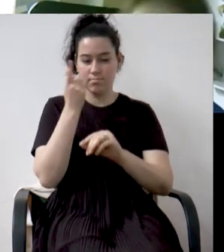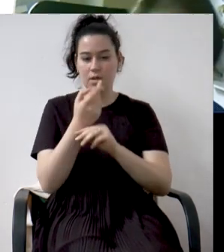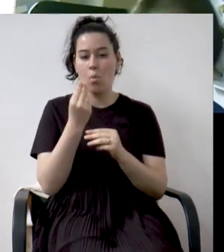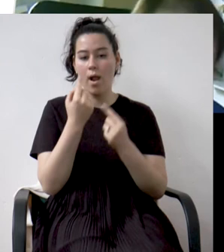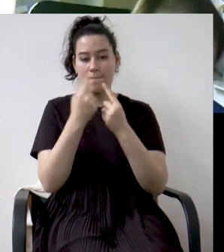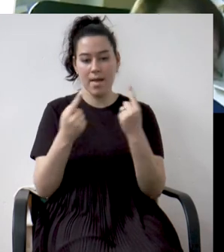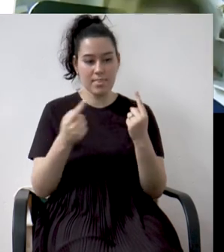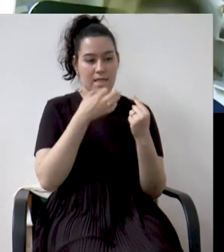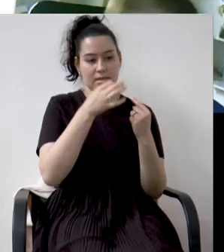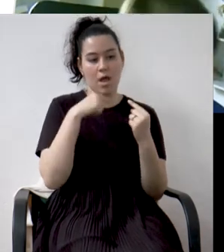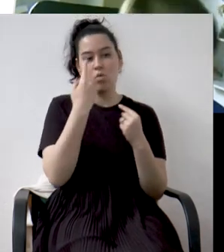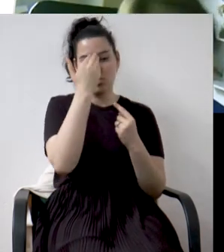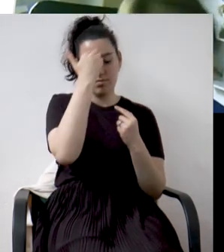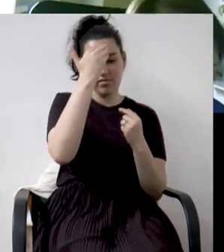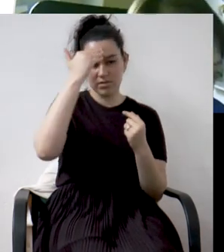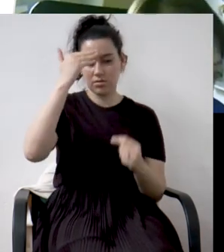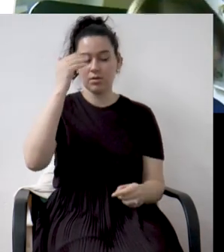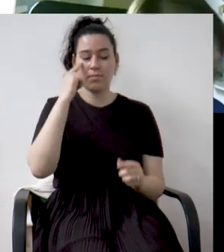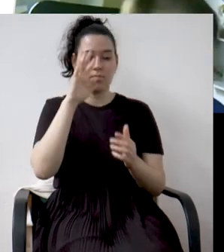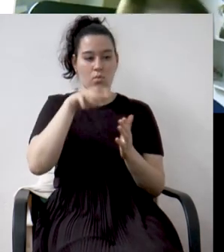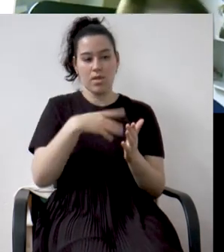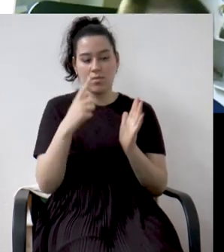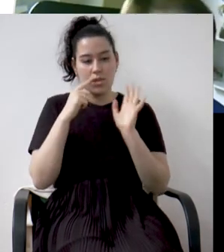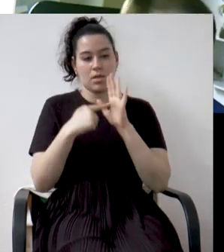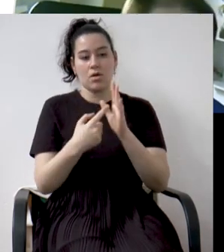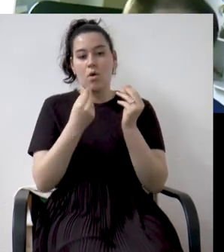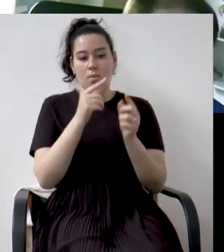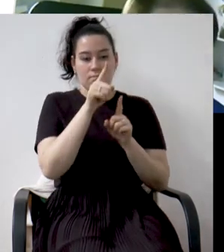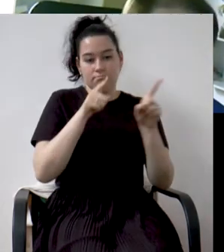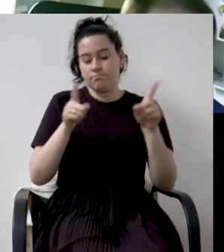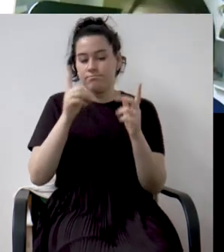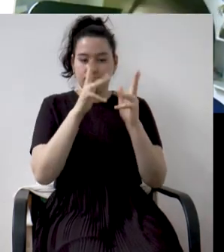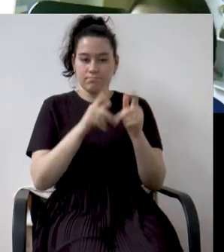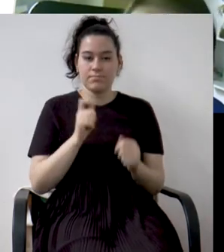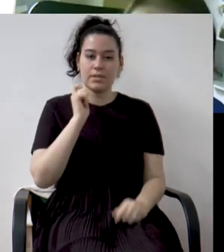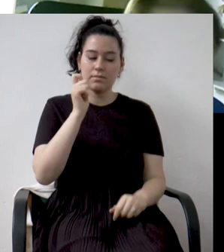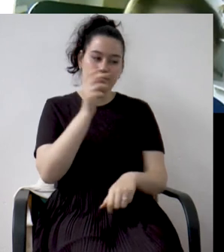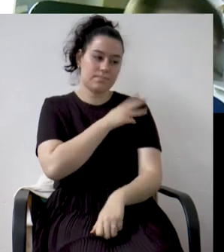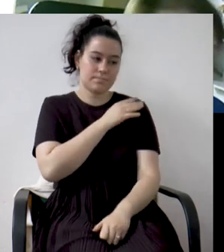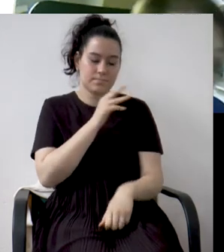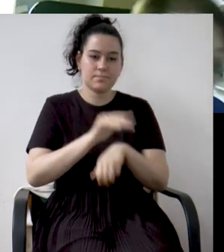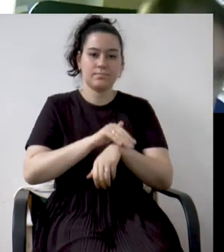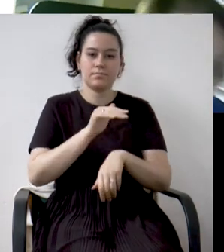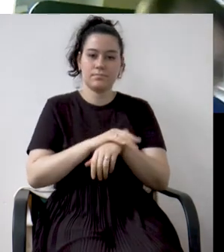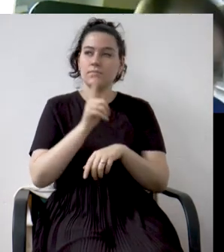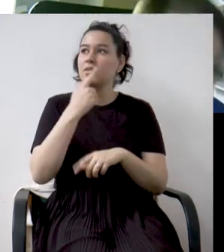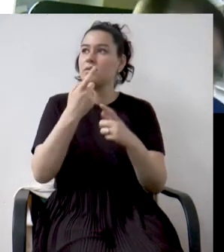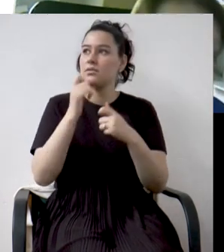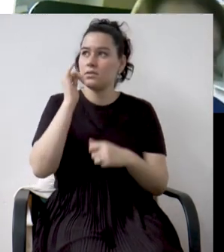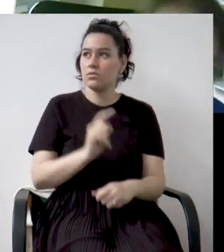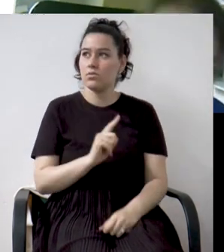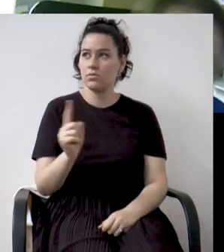pueden dictar otros, esa cosa que yo hoy les mostré en el cuadrito, qué se puede hacer aquí, qué se puede hacer allá, quién está a cargo, es necesario tener un docente en eso, no es